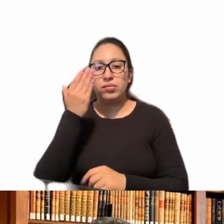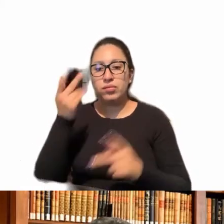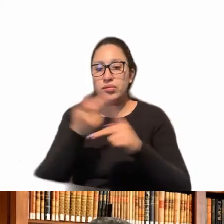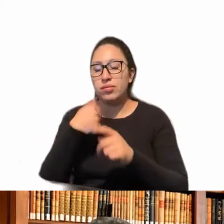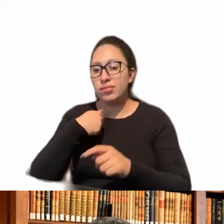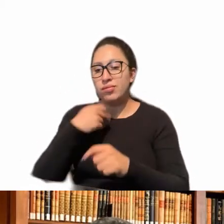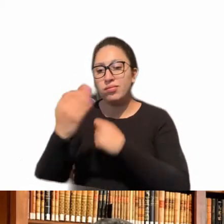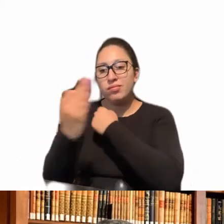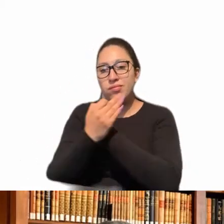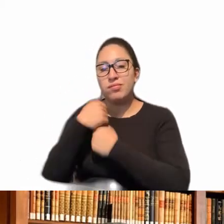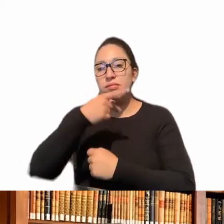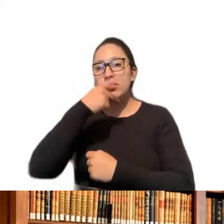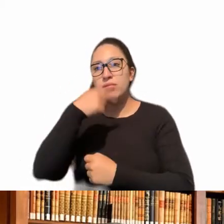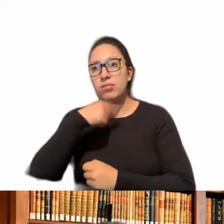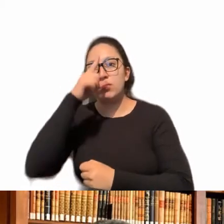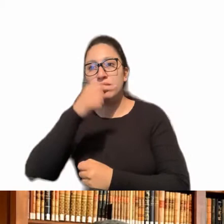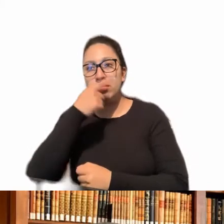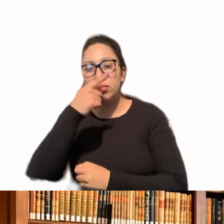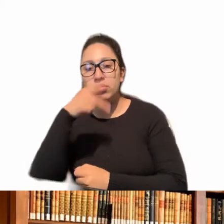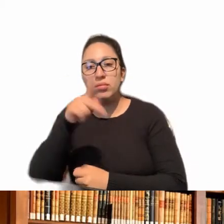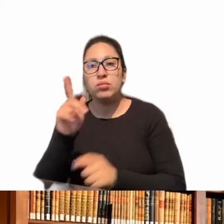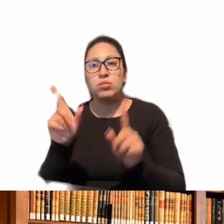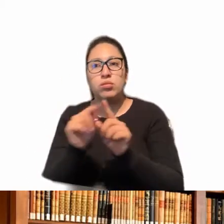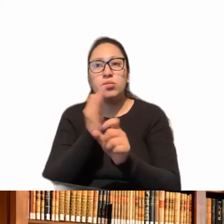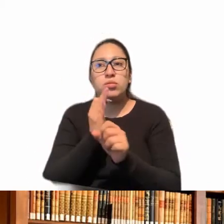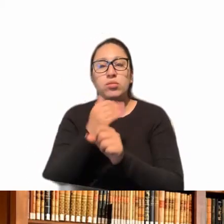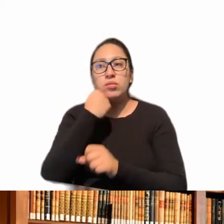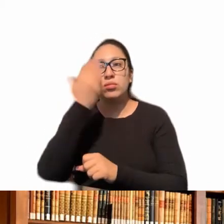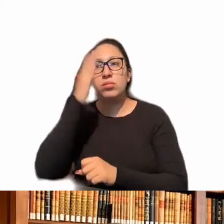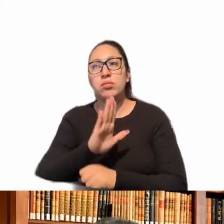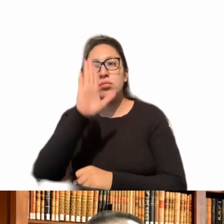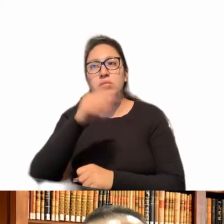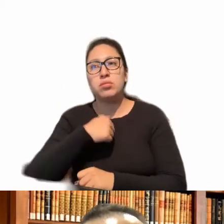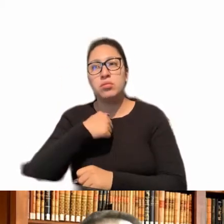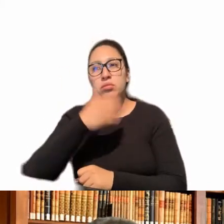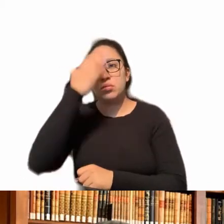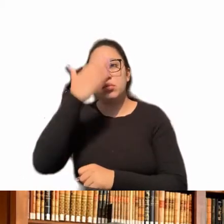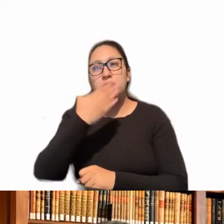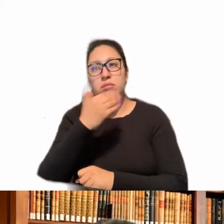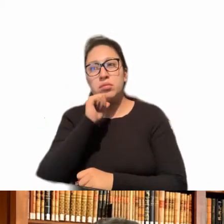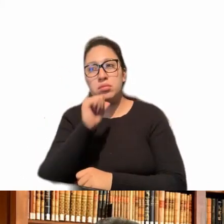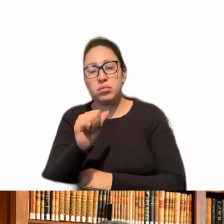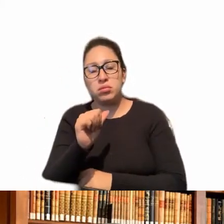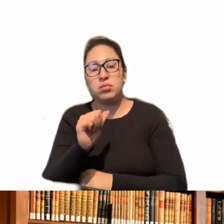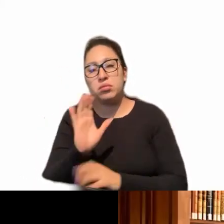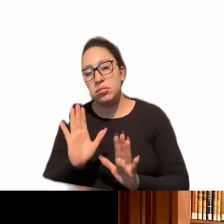anterior participación, pues yo quisiera saber, porque a lo mejor desconozco, ¿verdad? No soy un vademecum